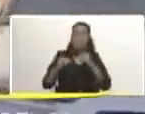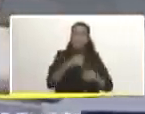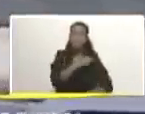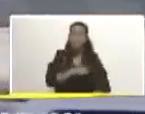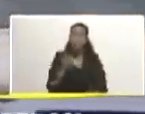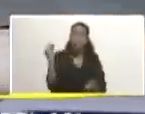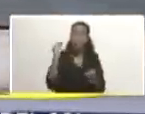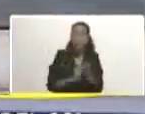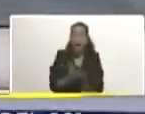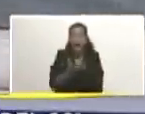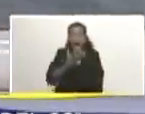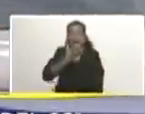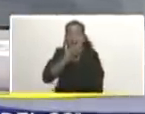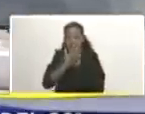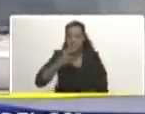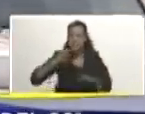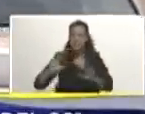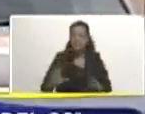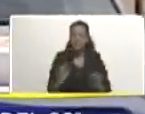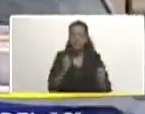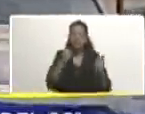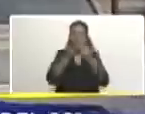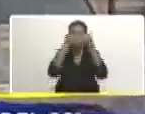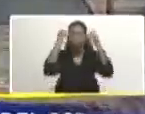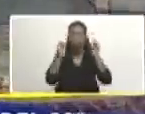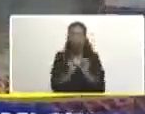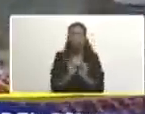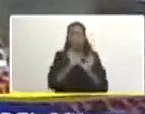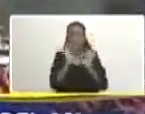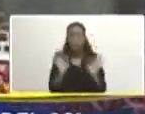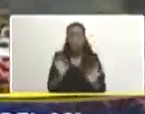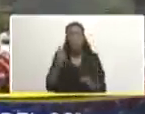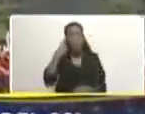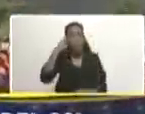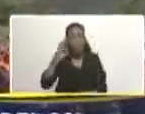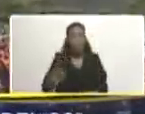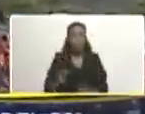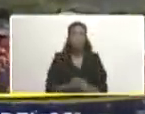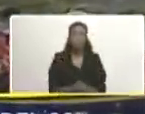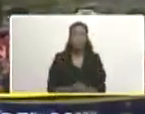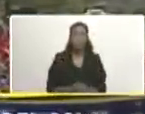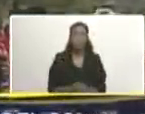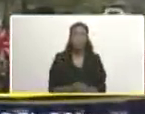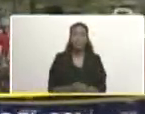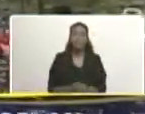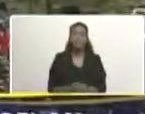nuevo el polvo de la derrota de la operación Gedeón.